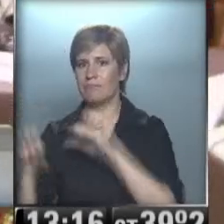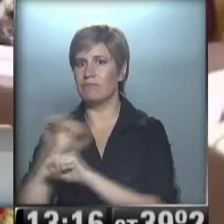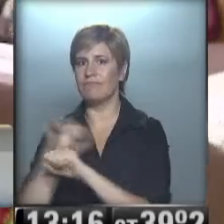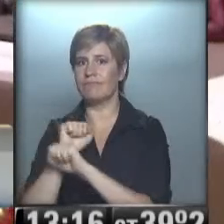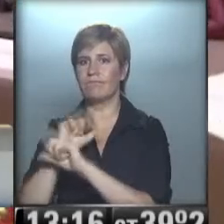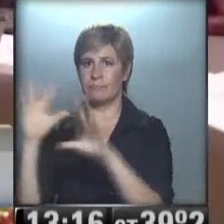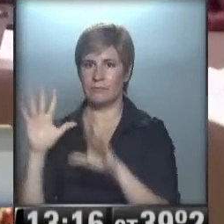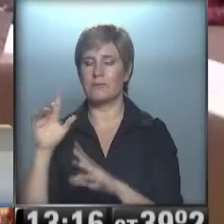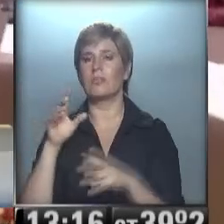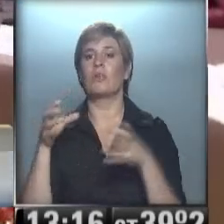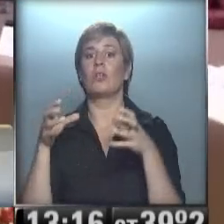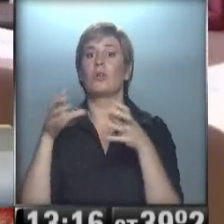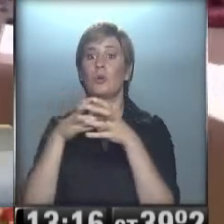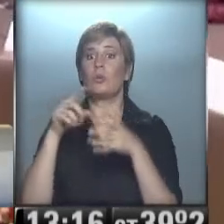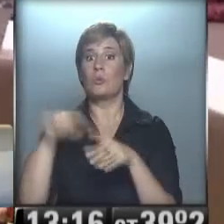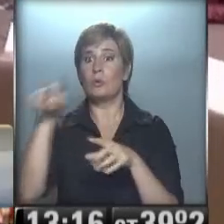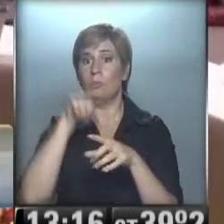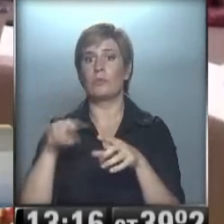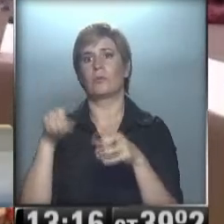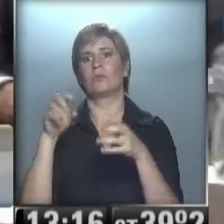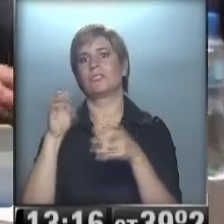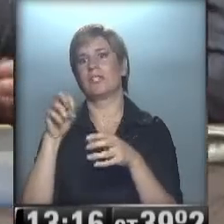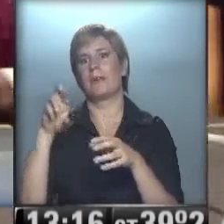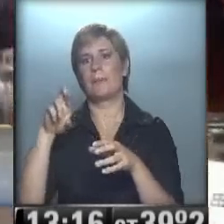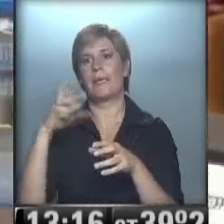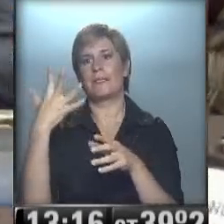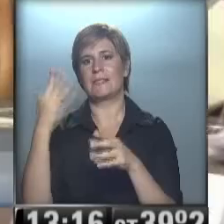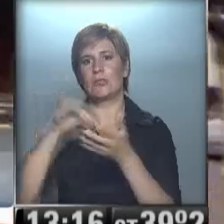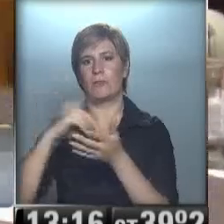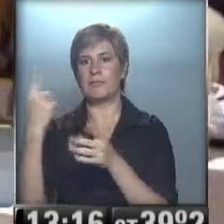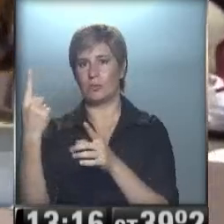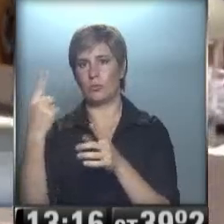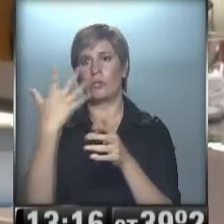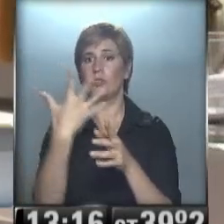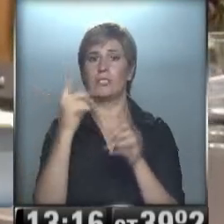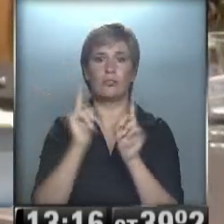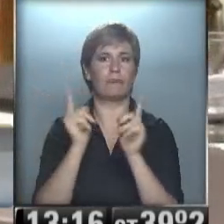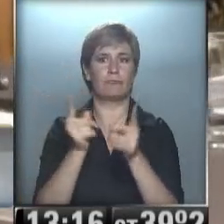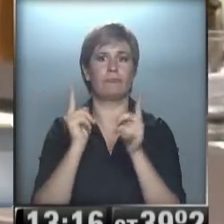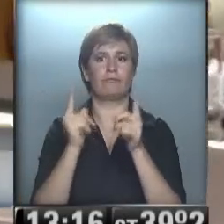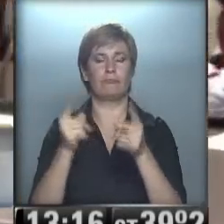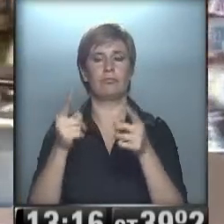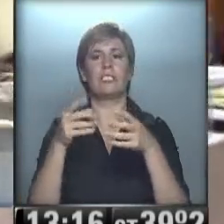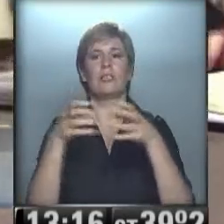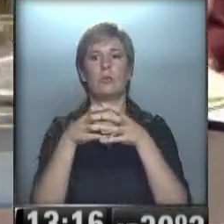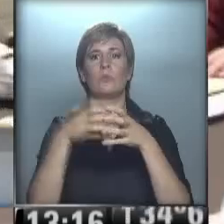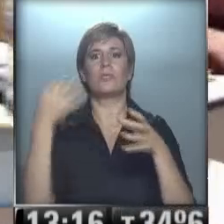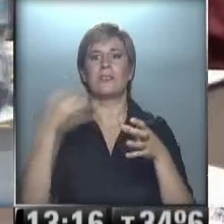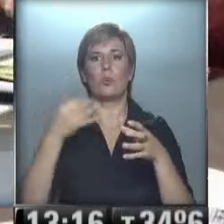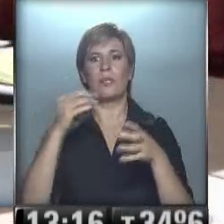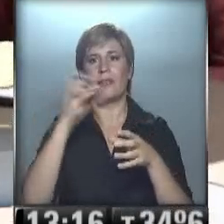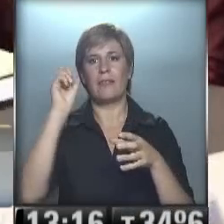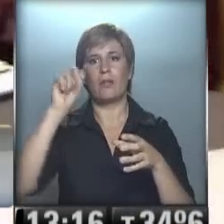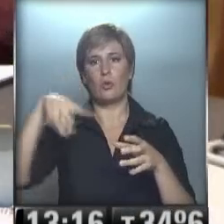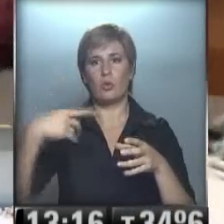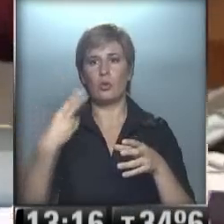el denominado Grupo P5+1, que reúnen a los 5 miembros permanentes del Consejo de Seguridad de las Naciones Unidas más